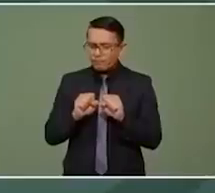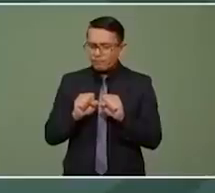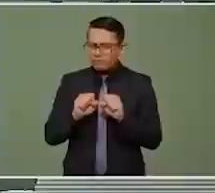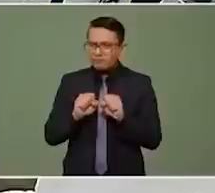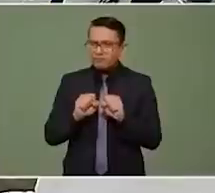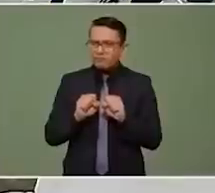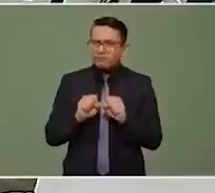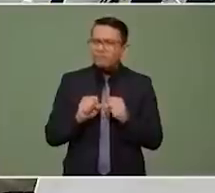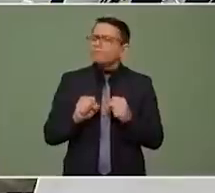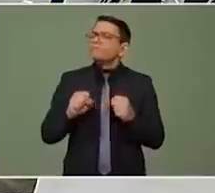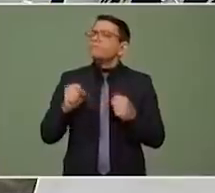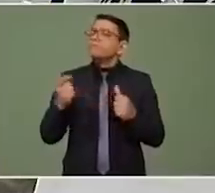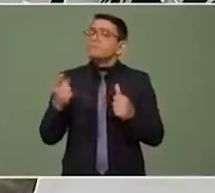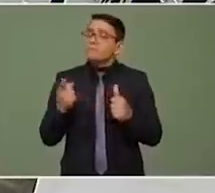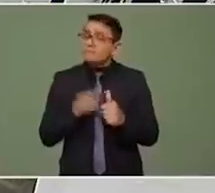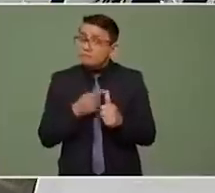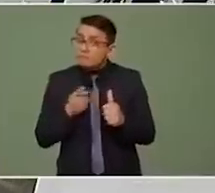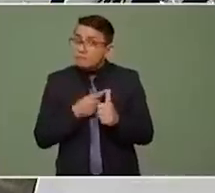primero